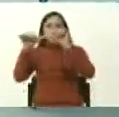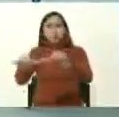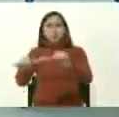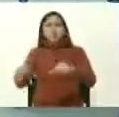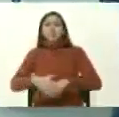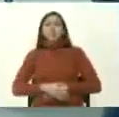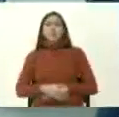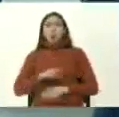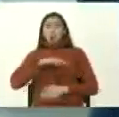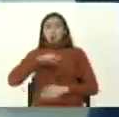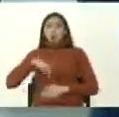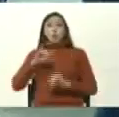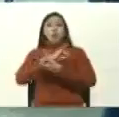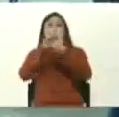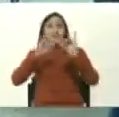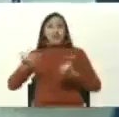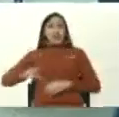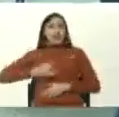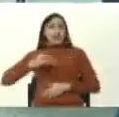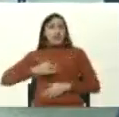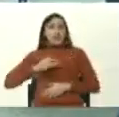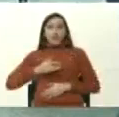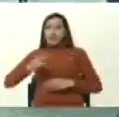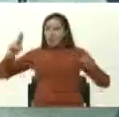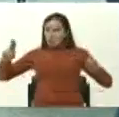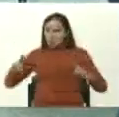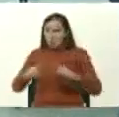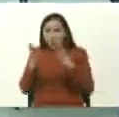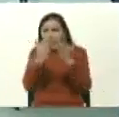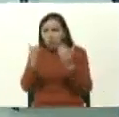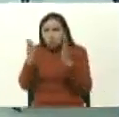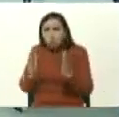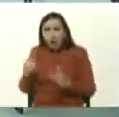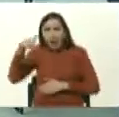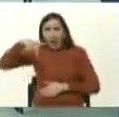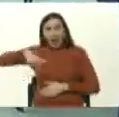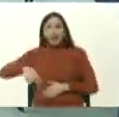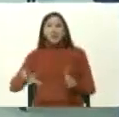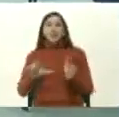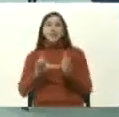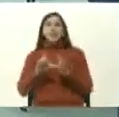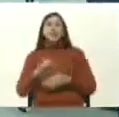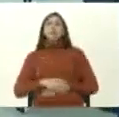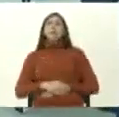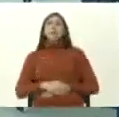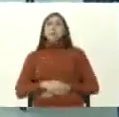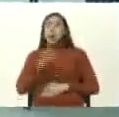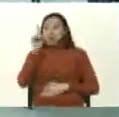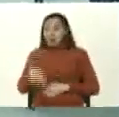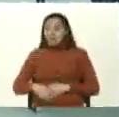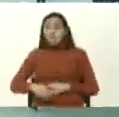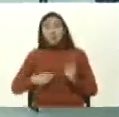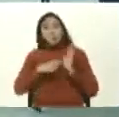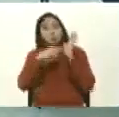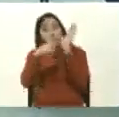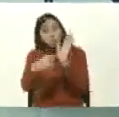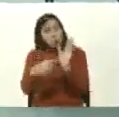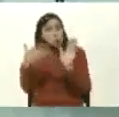Bueno, estamos muy felices de recibir a nuestros muchachos aquí en esta institución y le vamos a presentar una